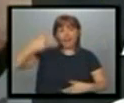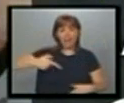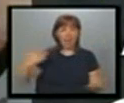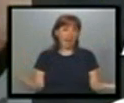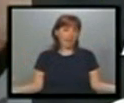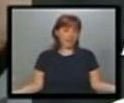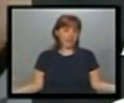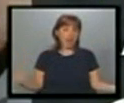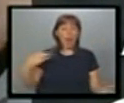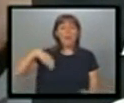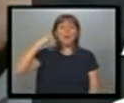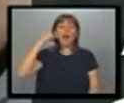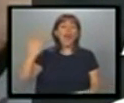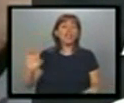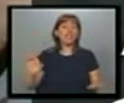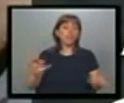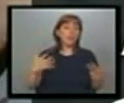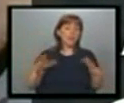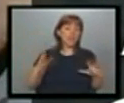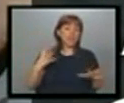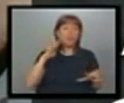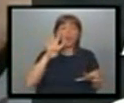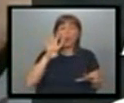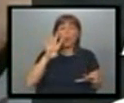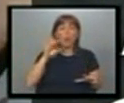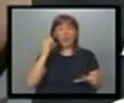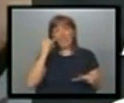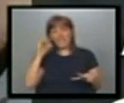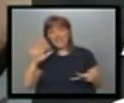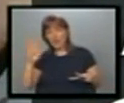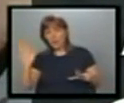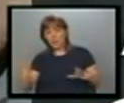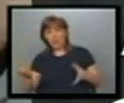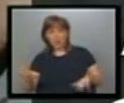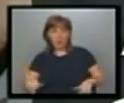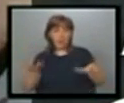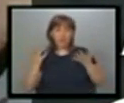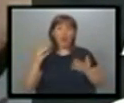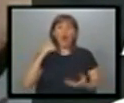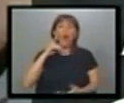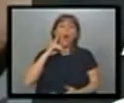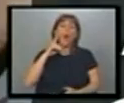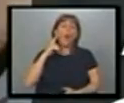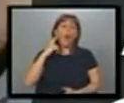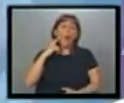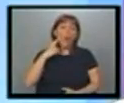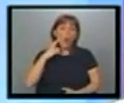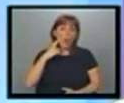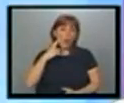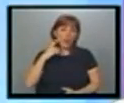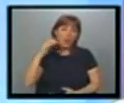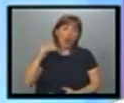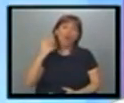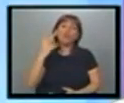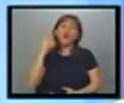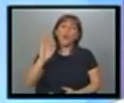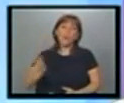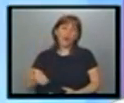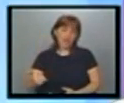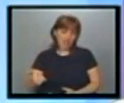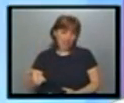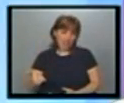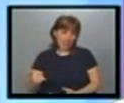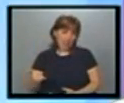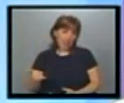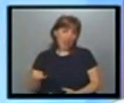y 5% lo que tiene el gobierno mismo previsto para mayo, y que en junio descienda otra vez al 2%, y para